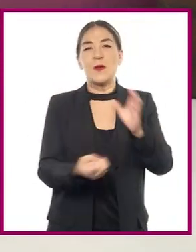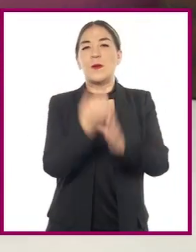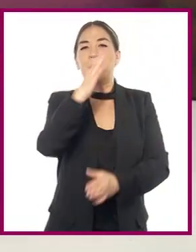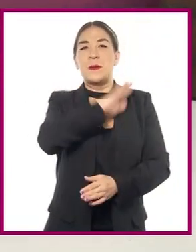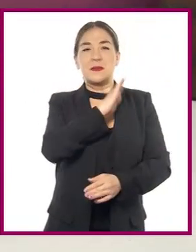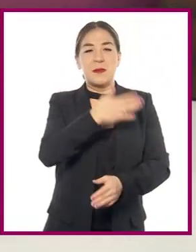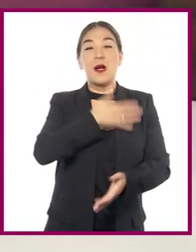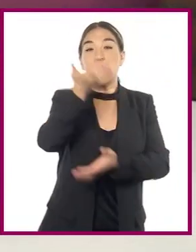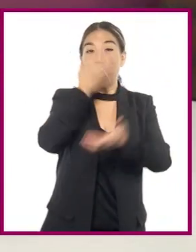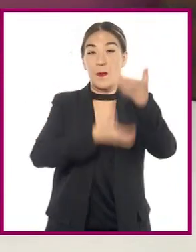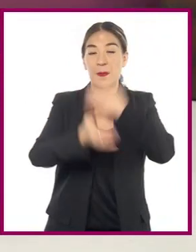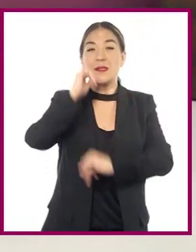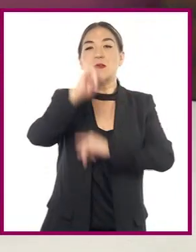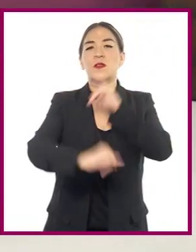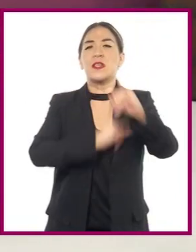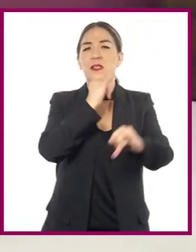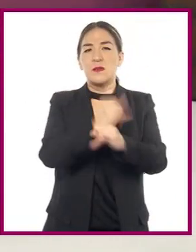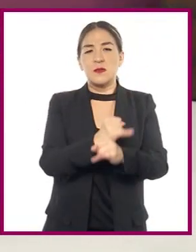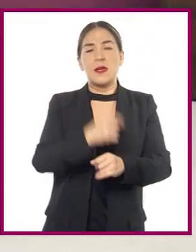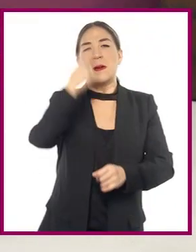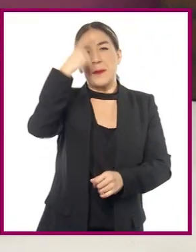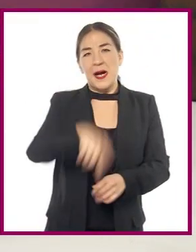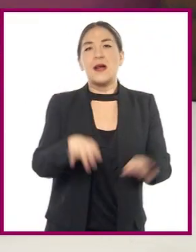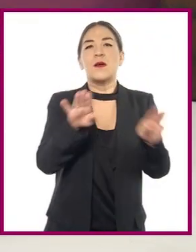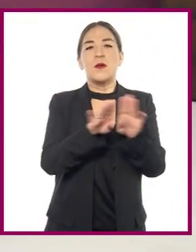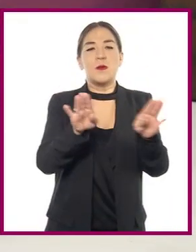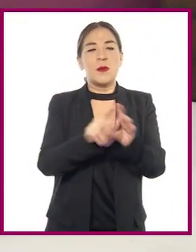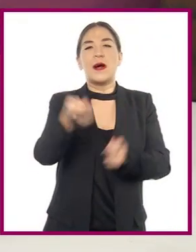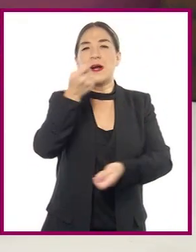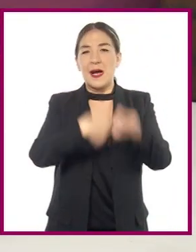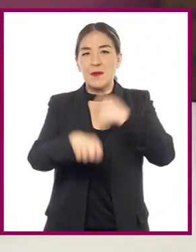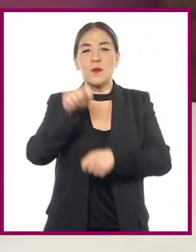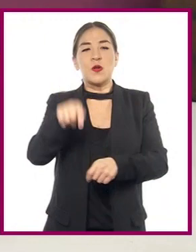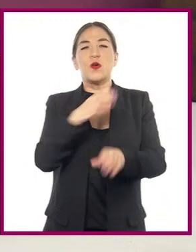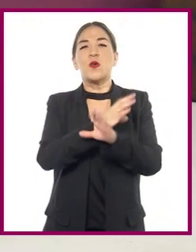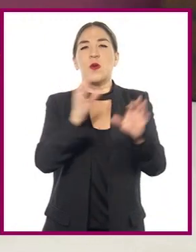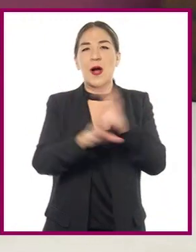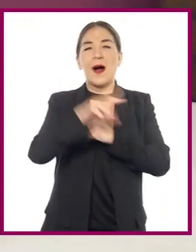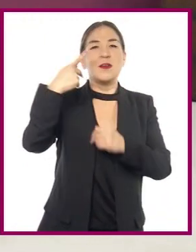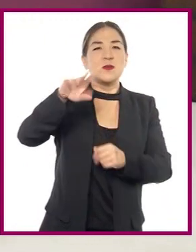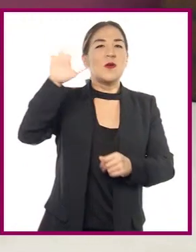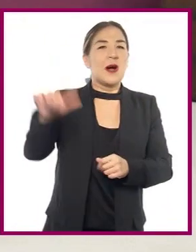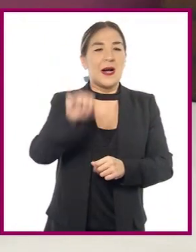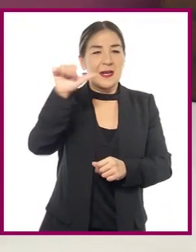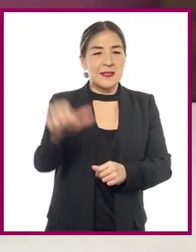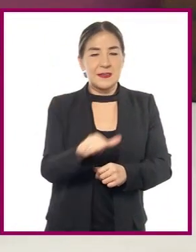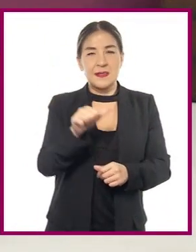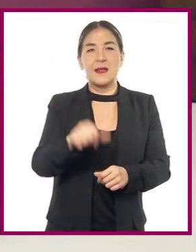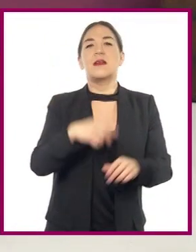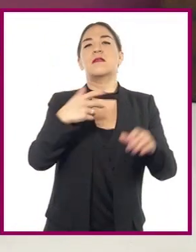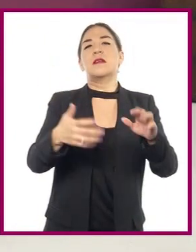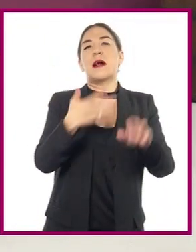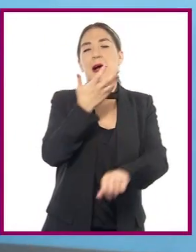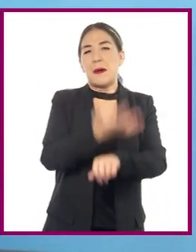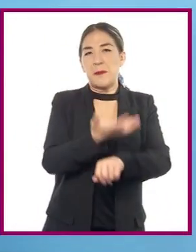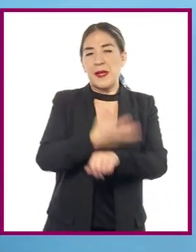comercio internacional consistente en el intercambio de productos de origen asiático, americano y